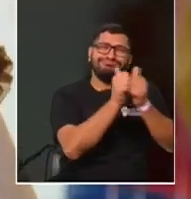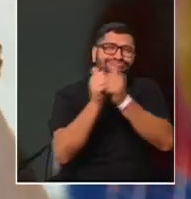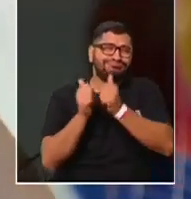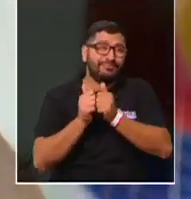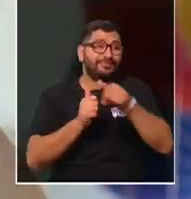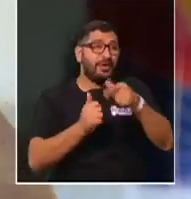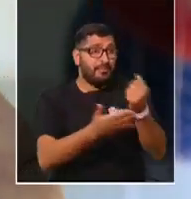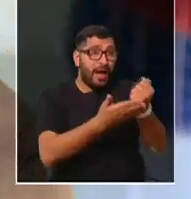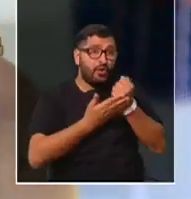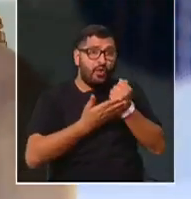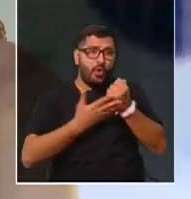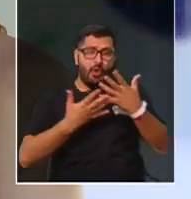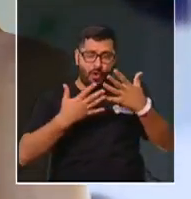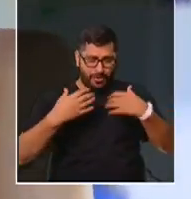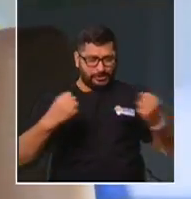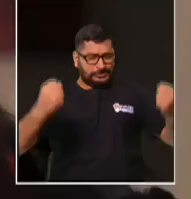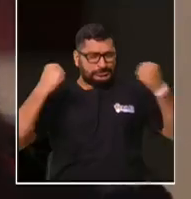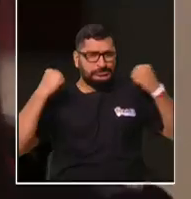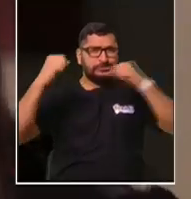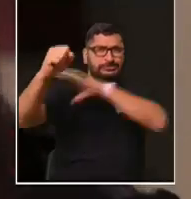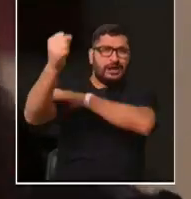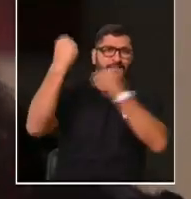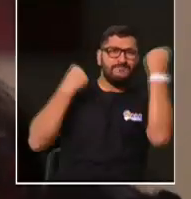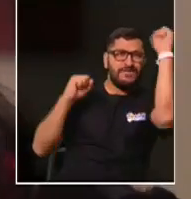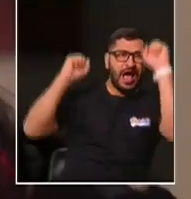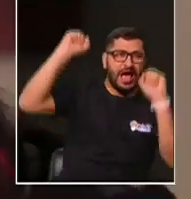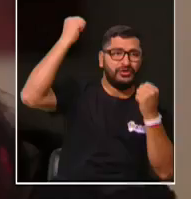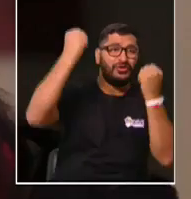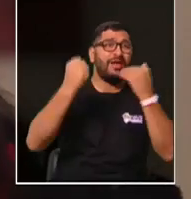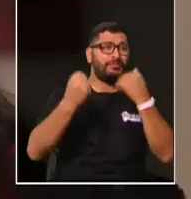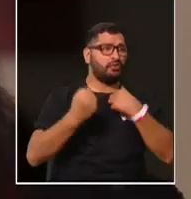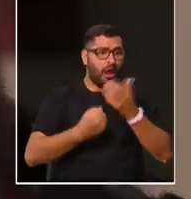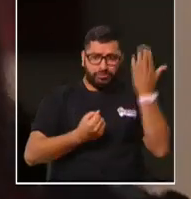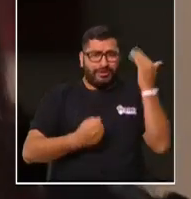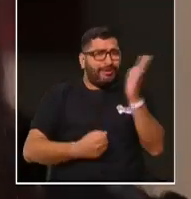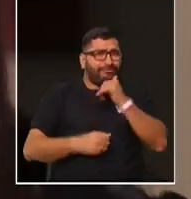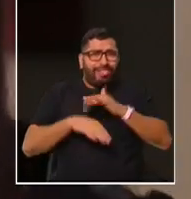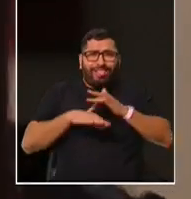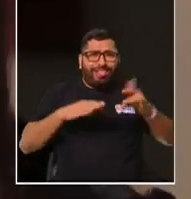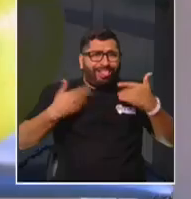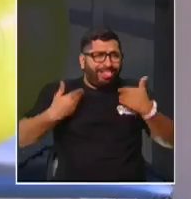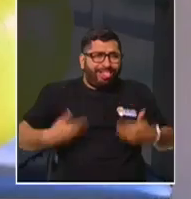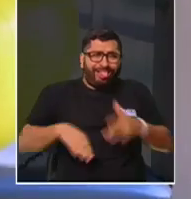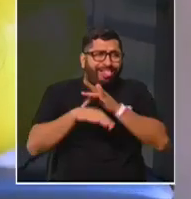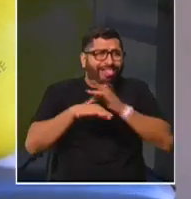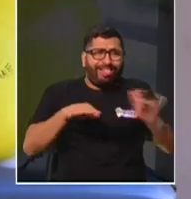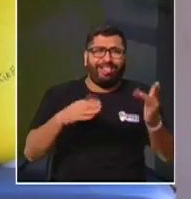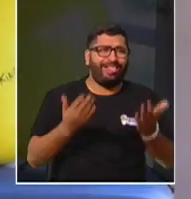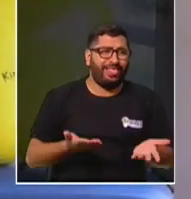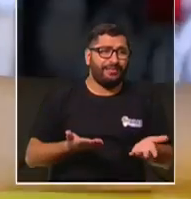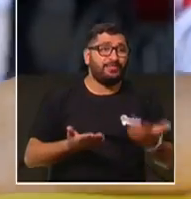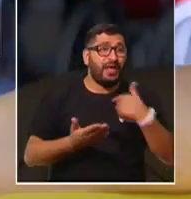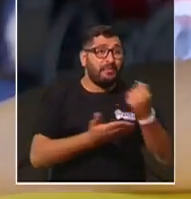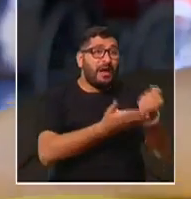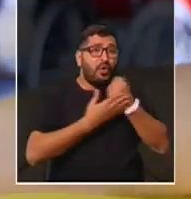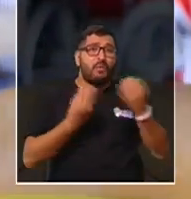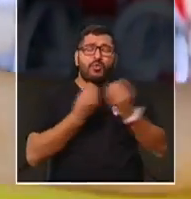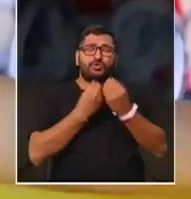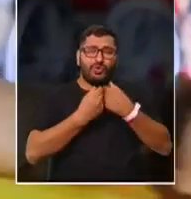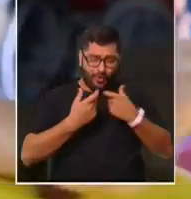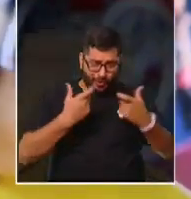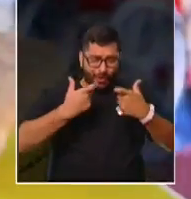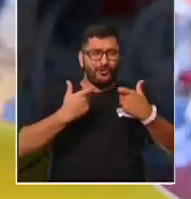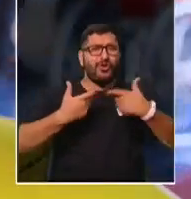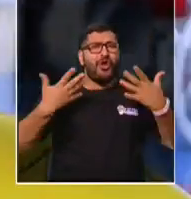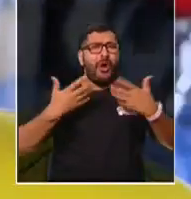Me ayudó mucho a sacar músculo en los brazos porque yo antes no tenía nada. Me ayudó mucho a